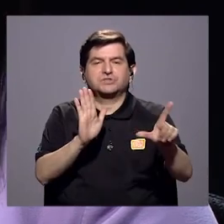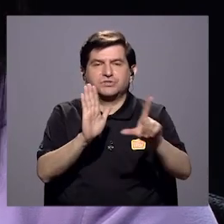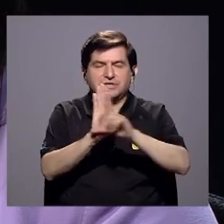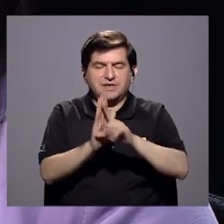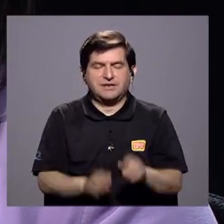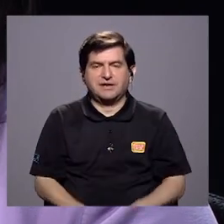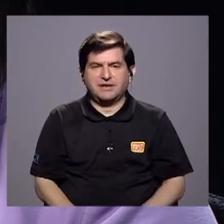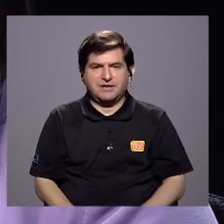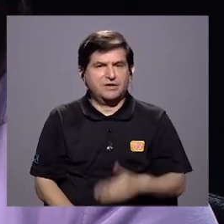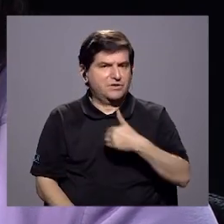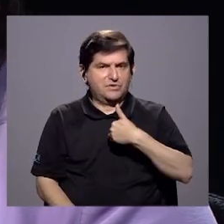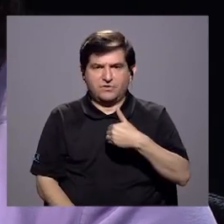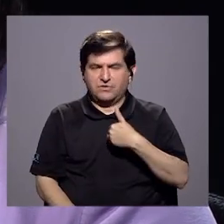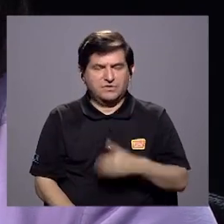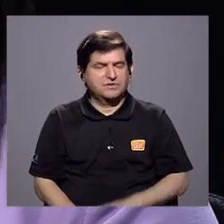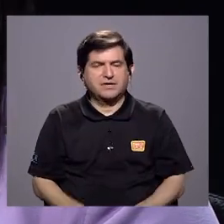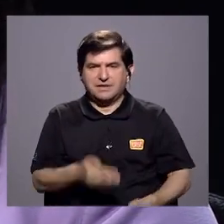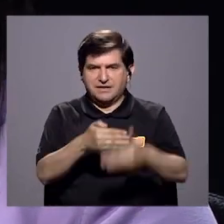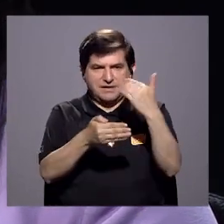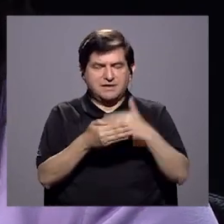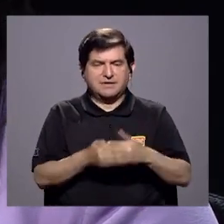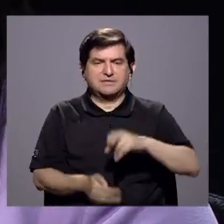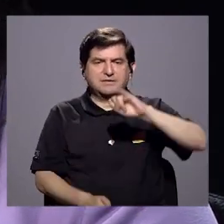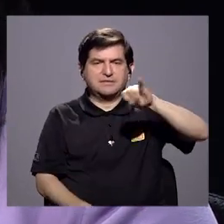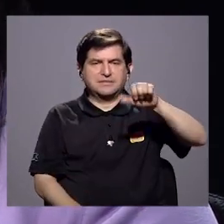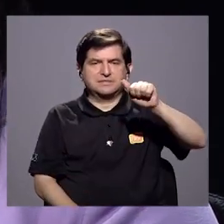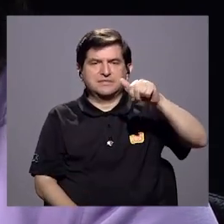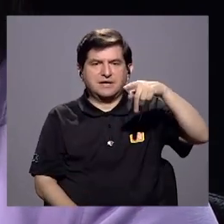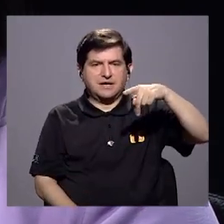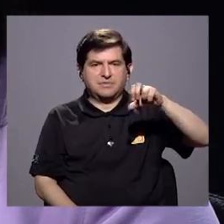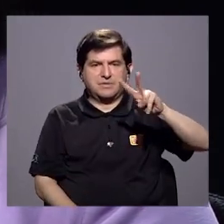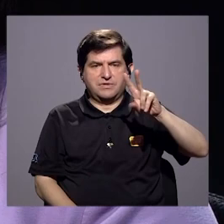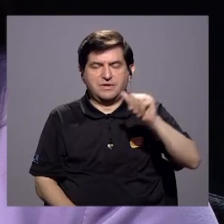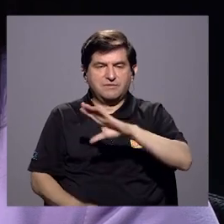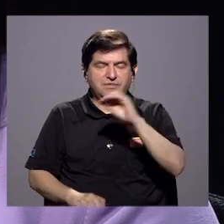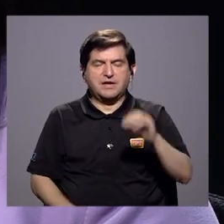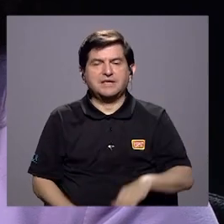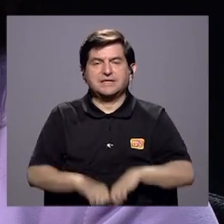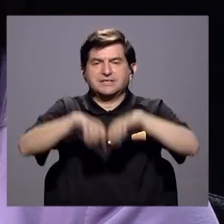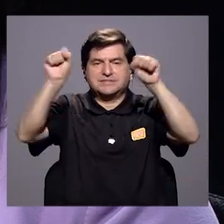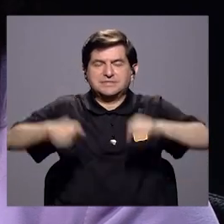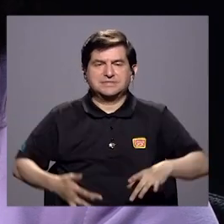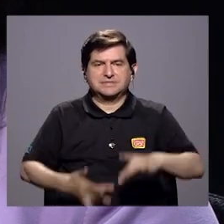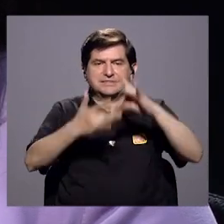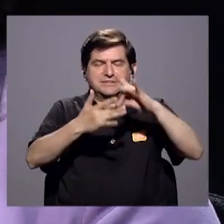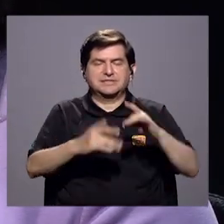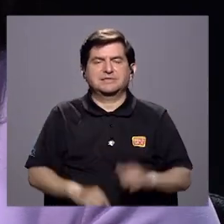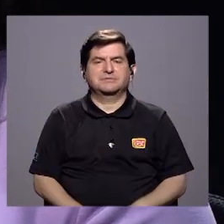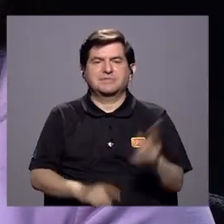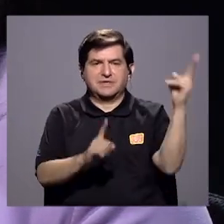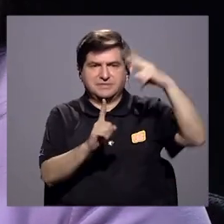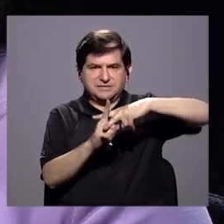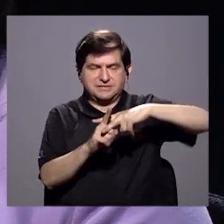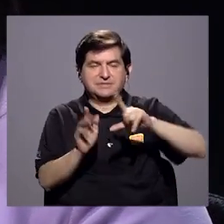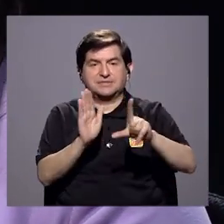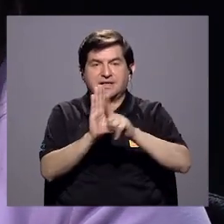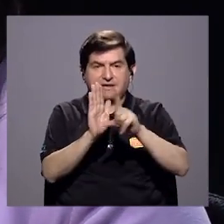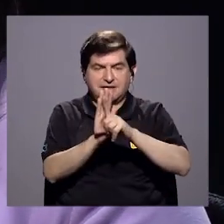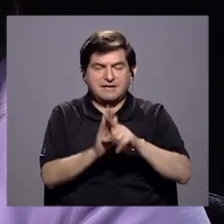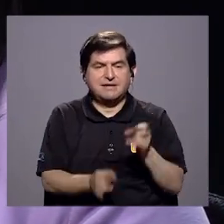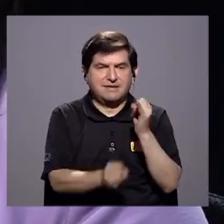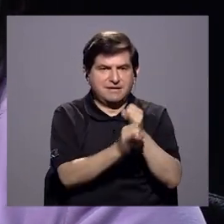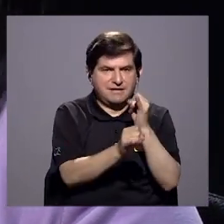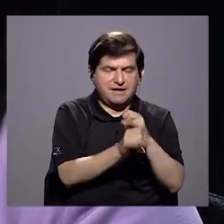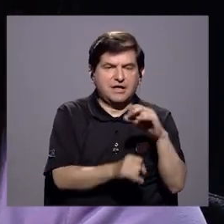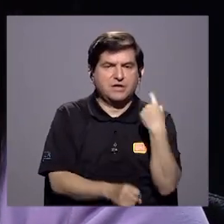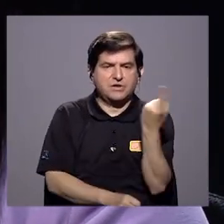no lo tenía. Uh-huh. Además de una serie de incentivos adicionales y regímenes especiales que se habilitaron, porque la ley de Habdeba es la